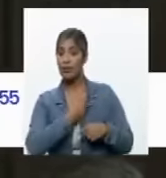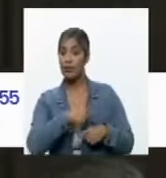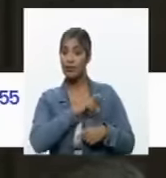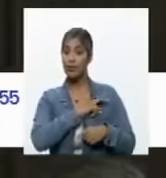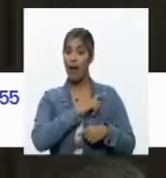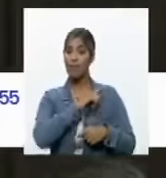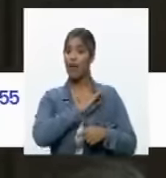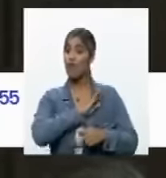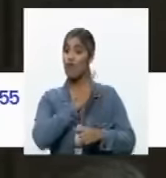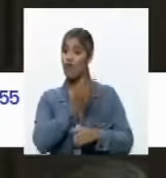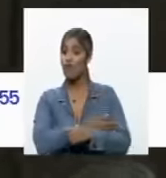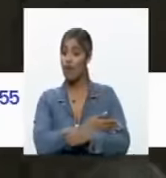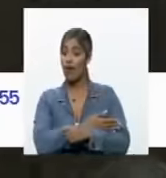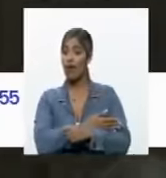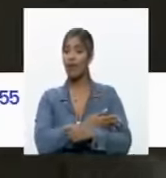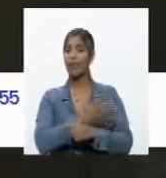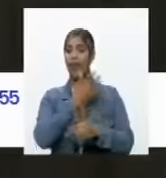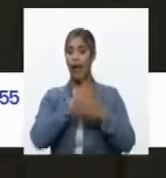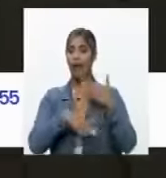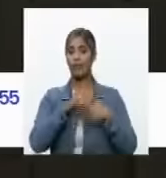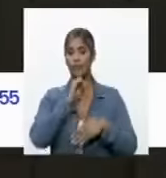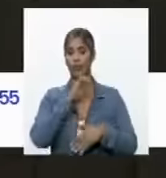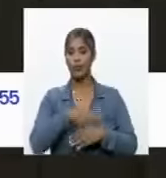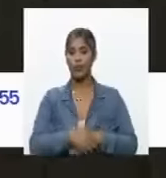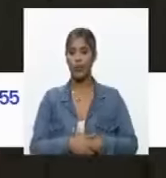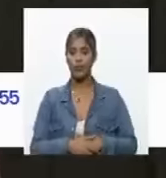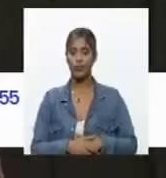muy feroz para ese momento.